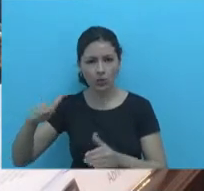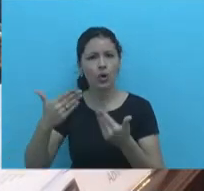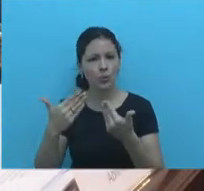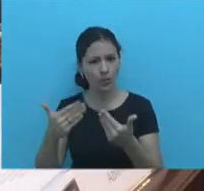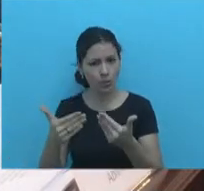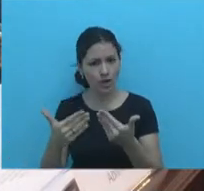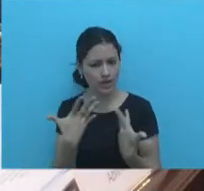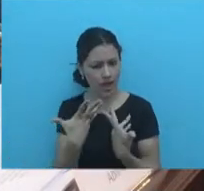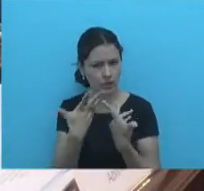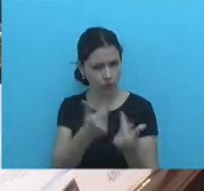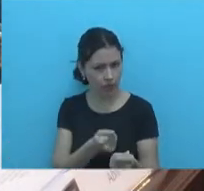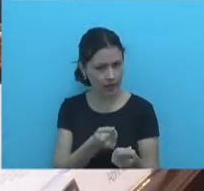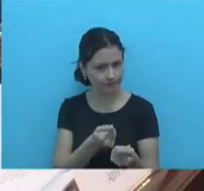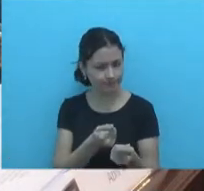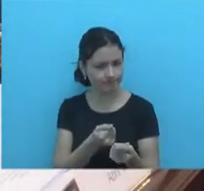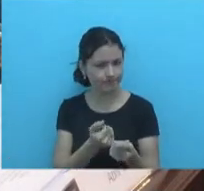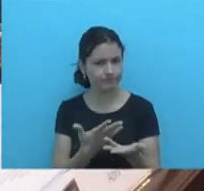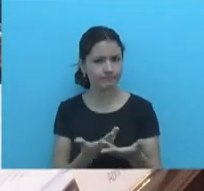proyecto.